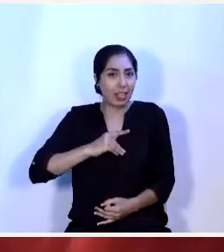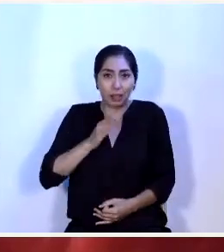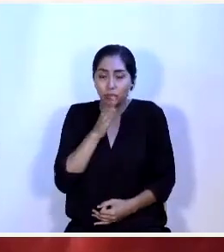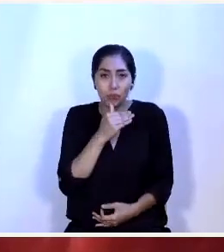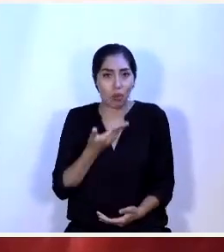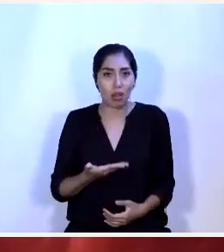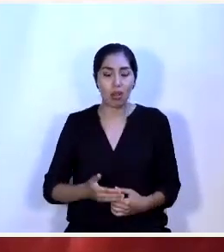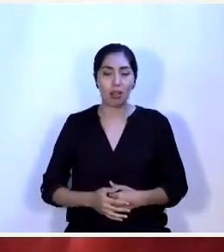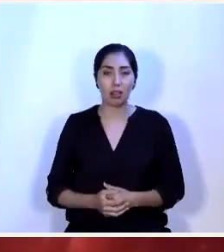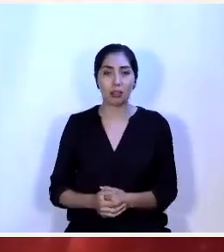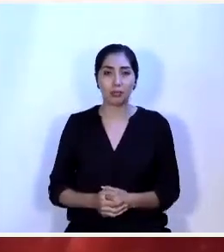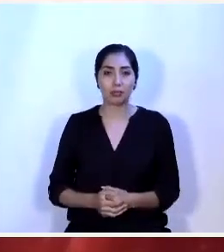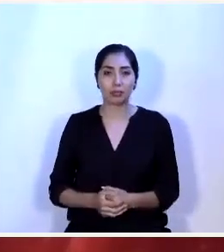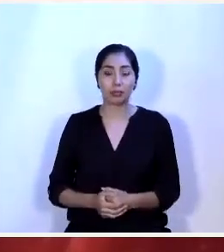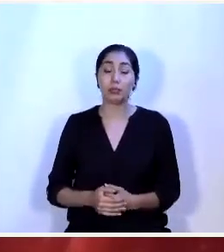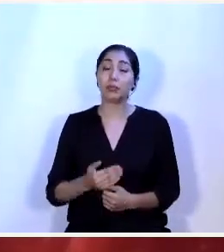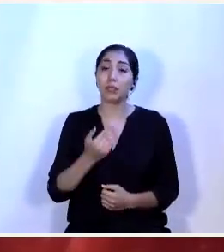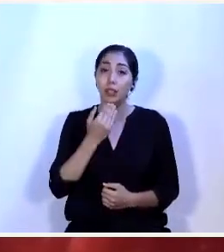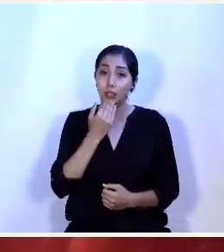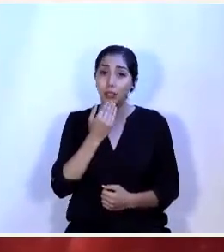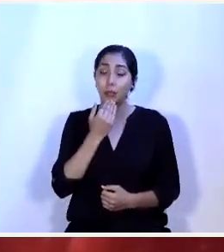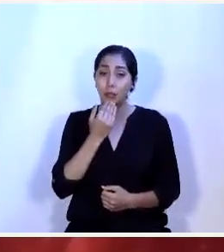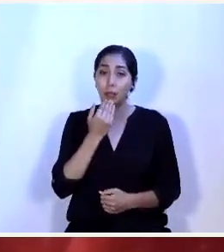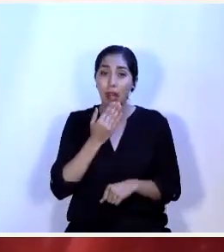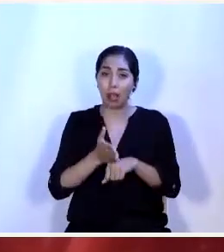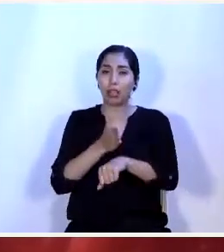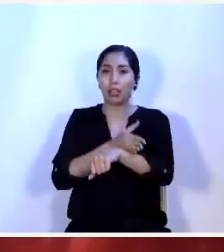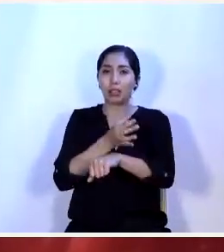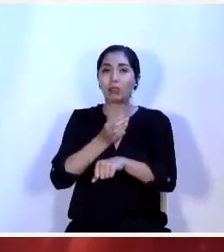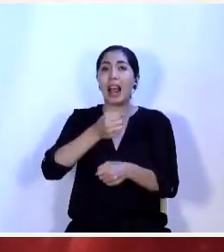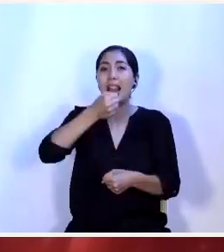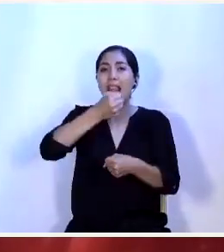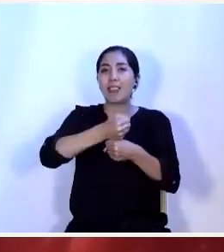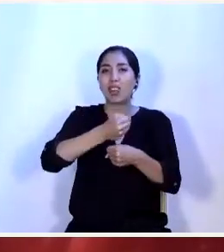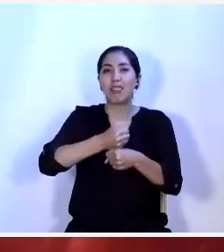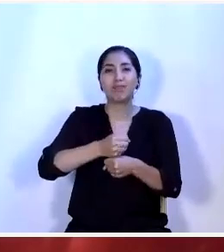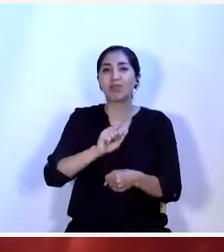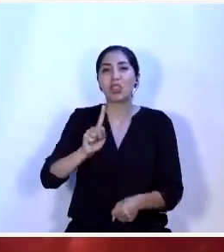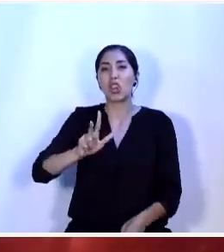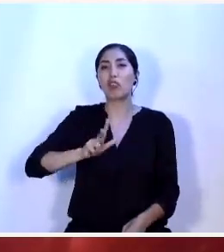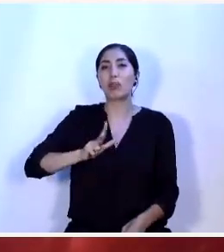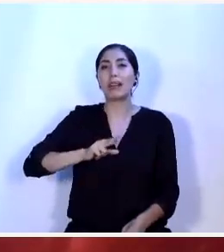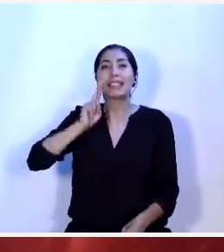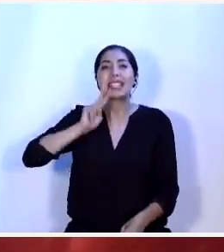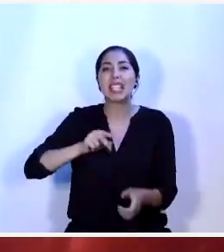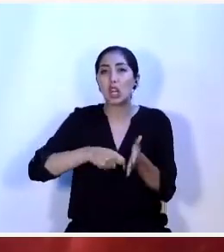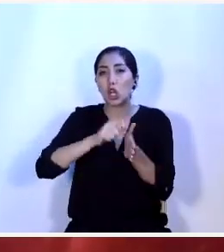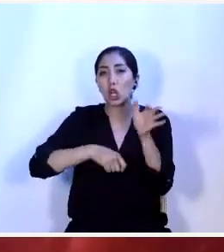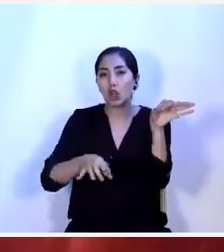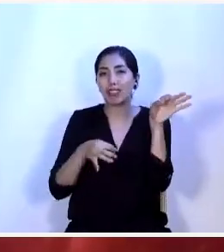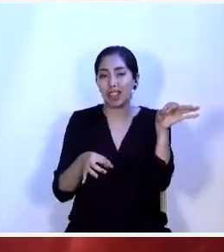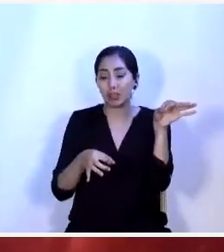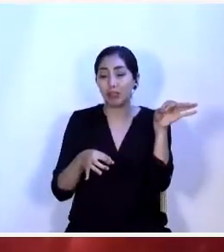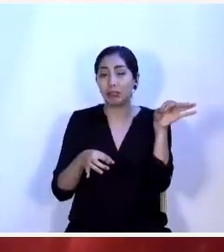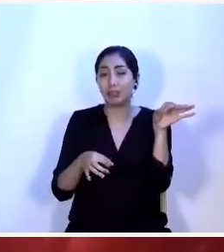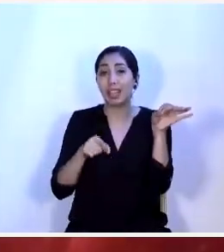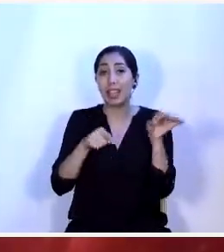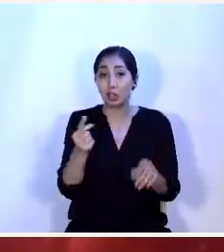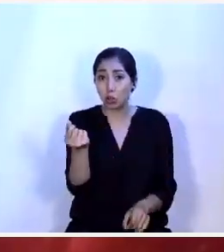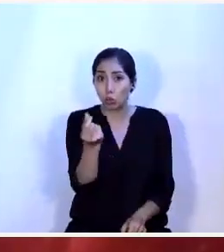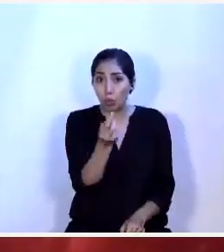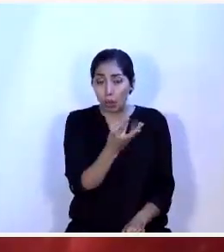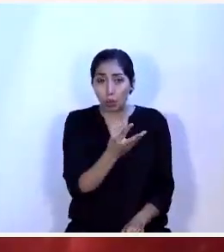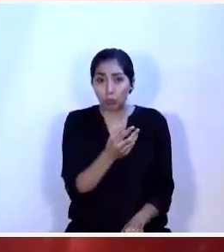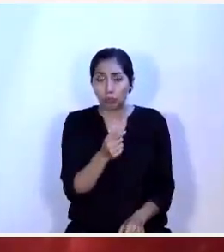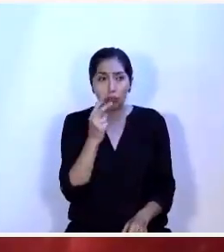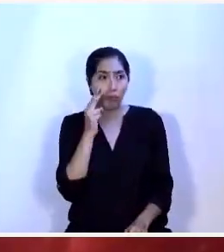Y también, por cierto, como mencionaba antes, la informalidad laboral también aumentó mucho. Estas cifras son visibles para cualquiera que camine por los parques y